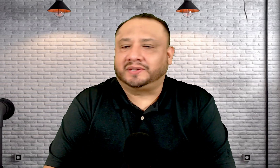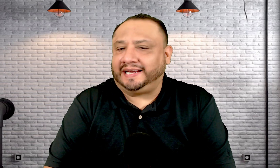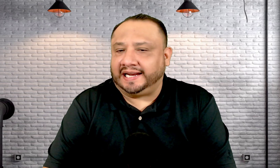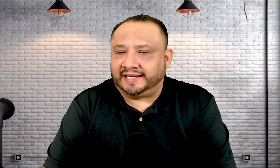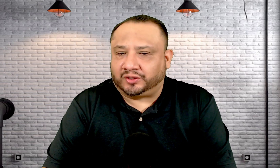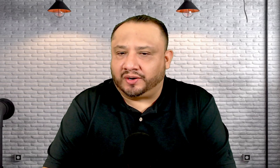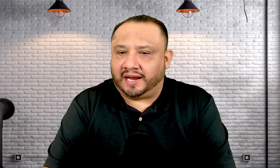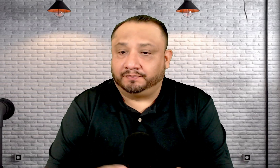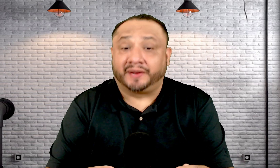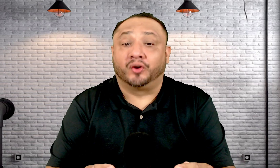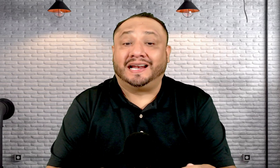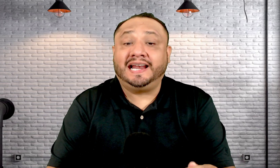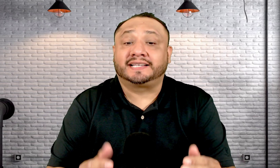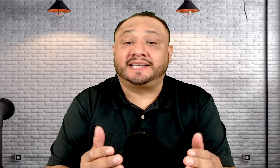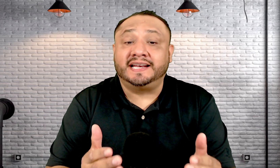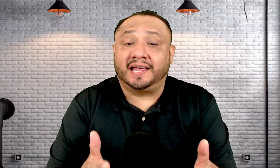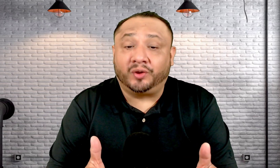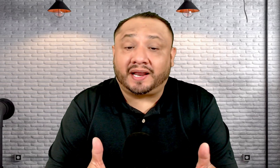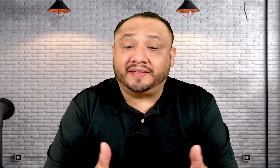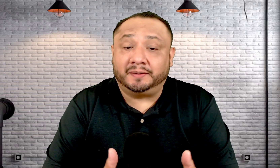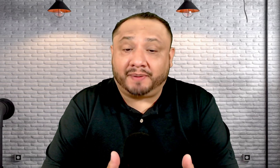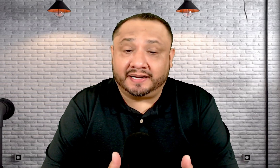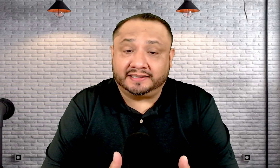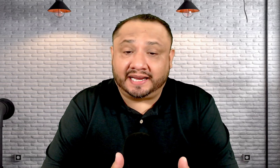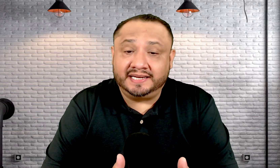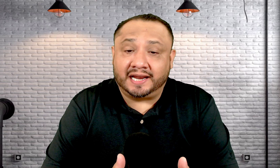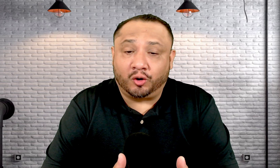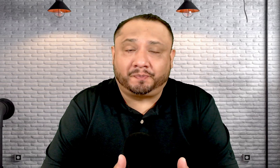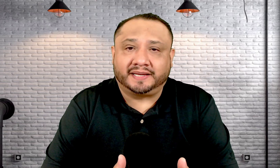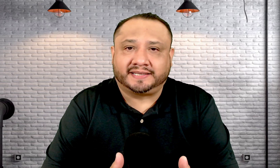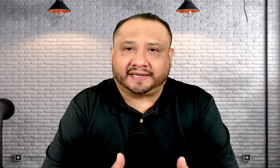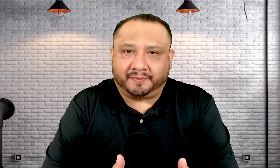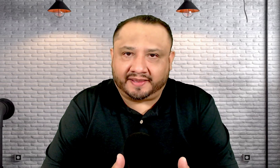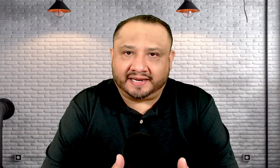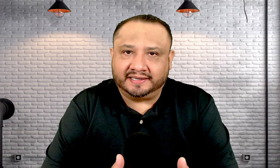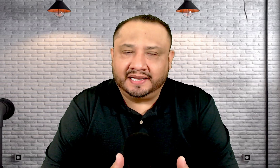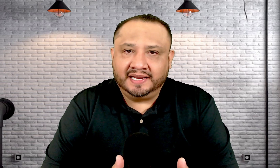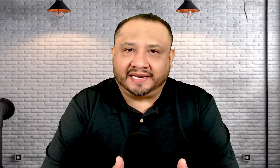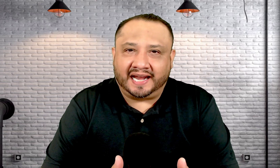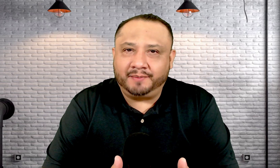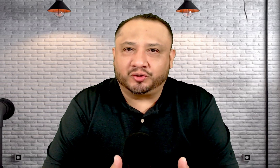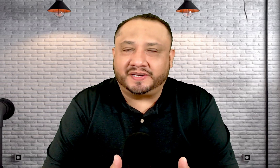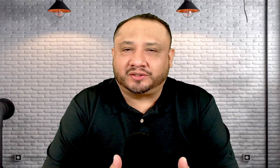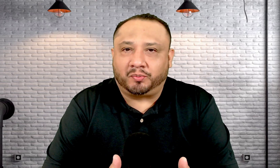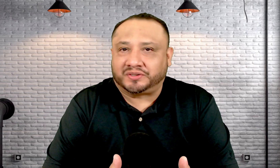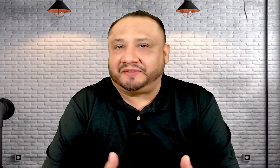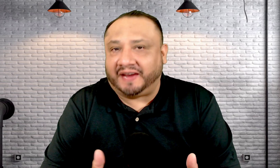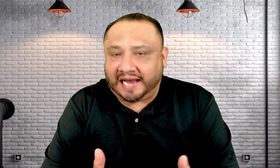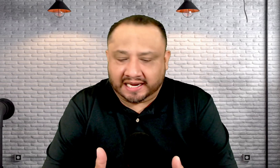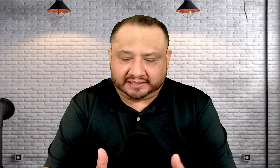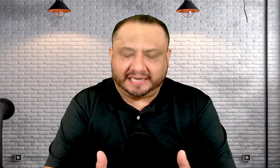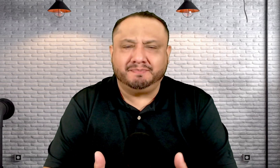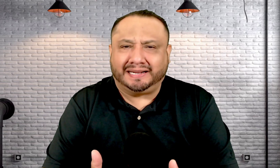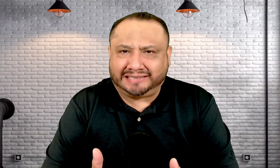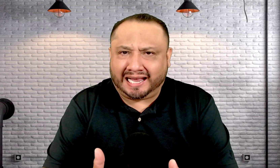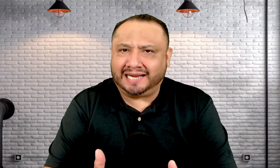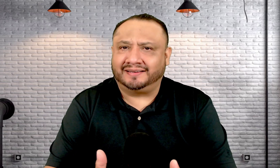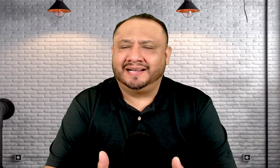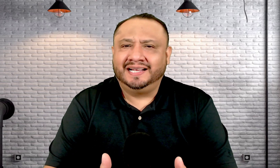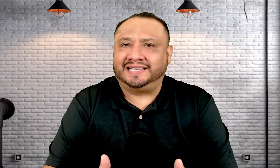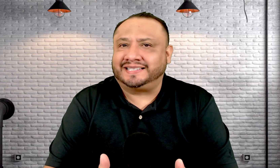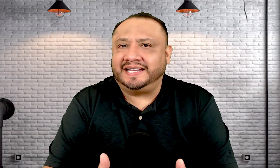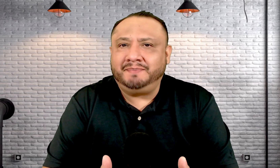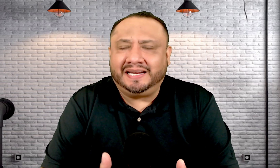Ahora resulta que la gritona, perdón, la senadora del PAN, Kenia López Rabadán, que la hemos visto vociferar,